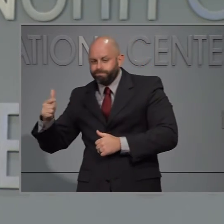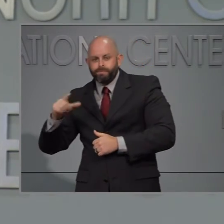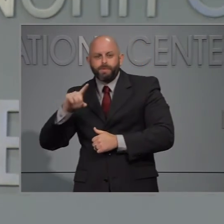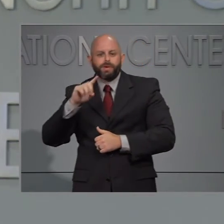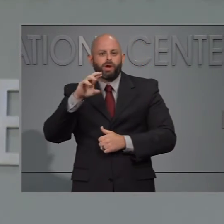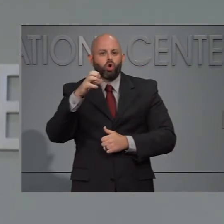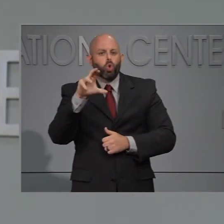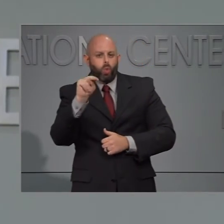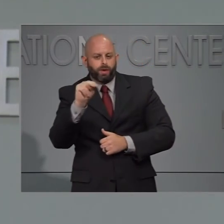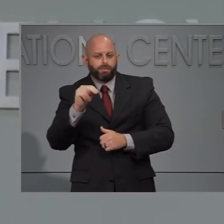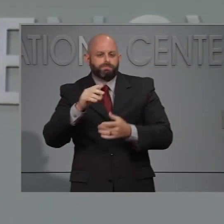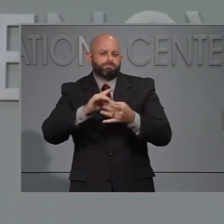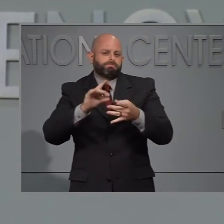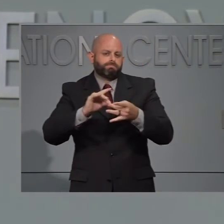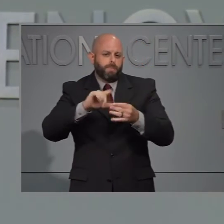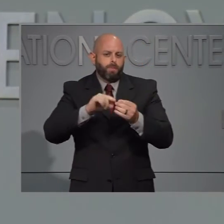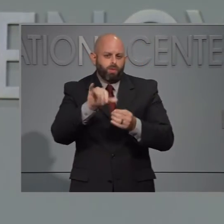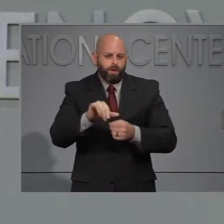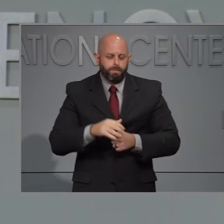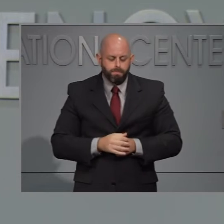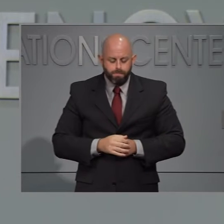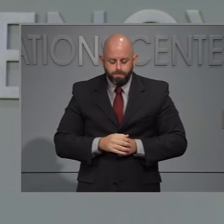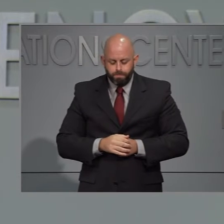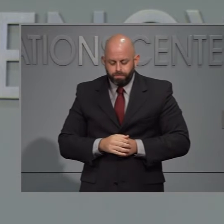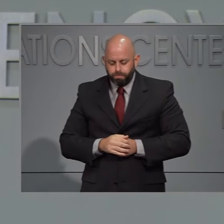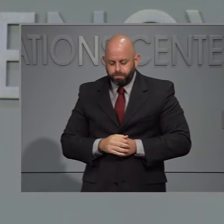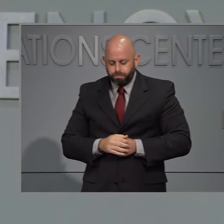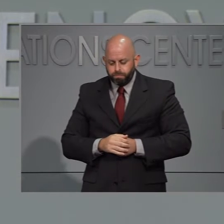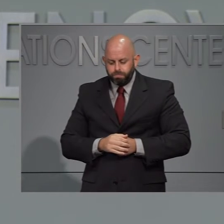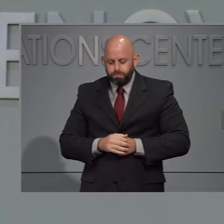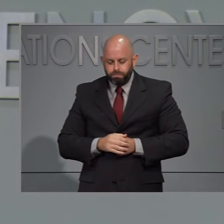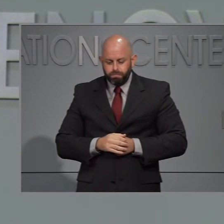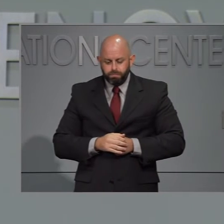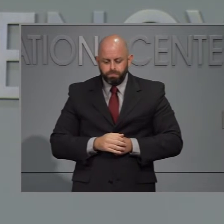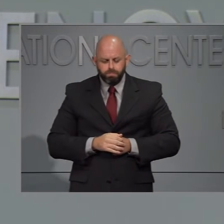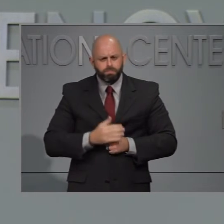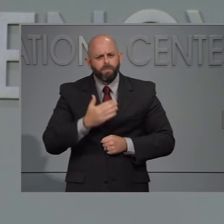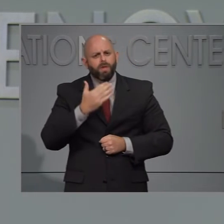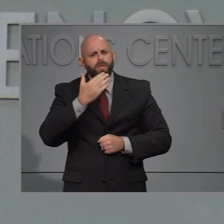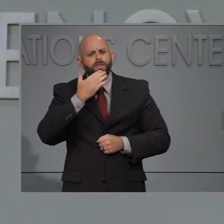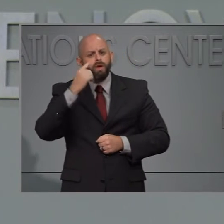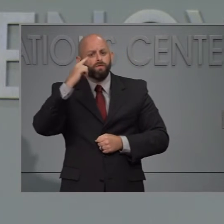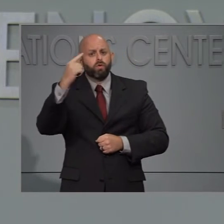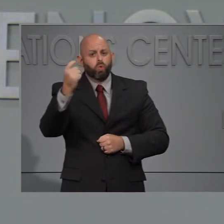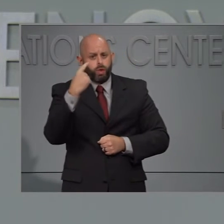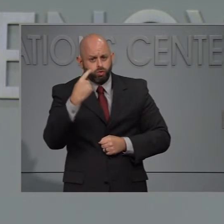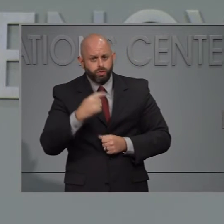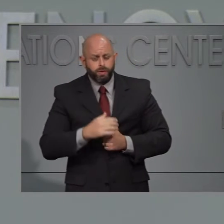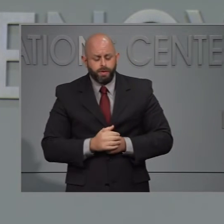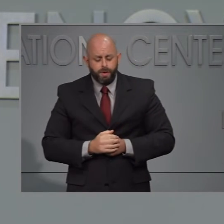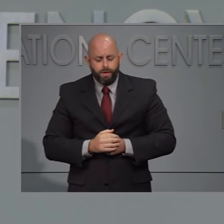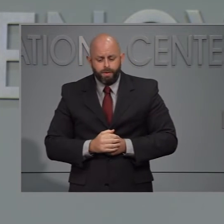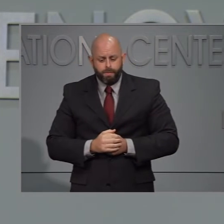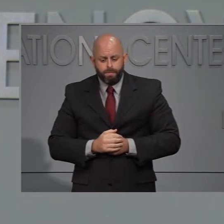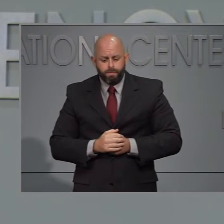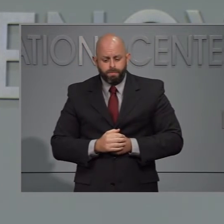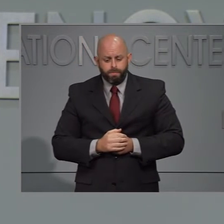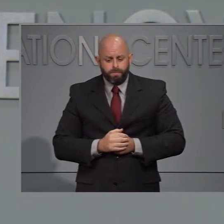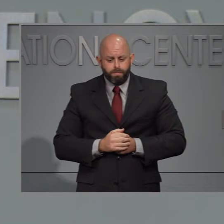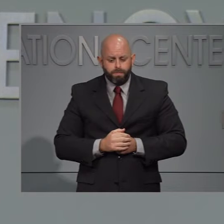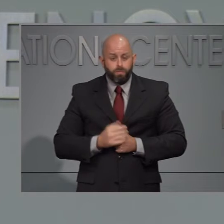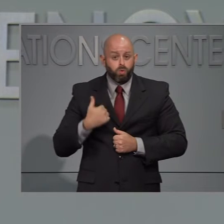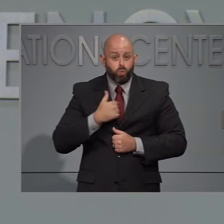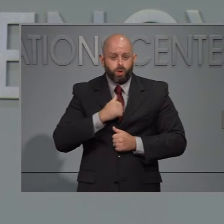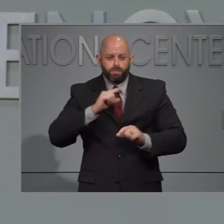Claro, gracias por esa pregunta. Y aunque nuestras guías son específicas a las escuelas públicas del kinder hasta el año